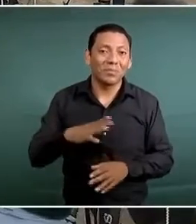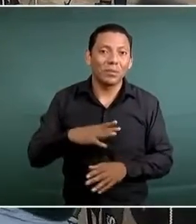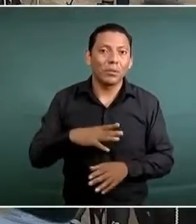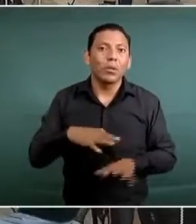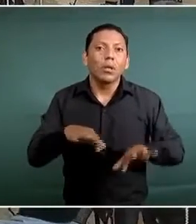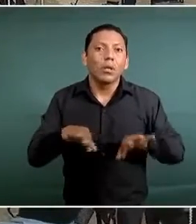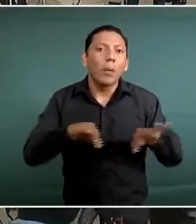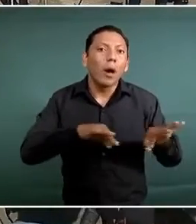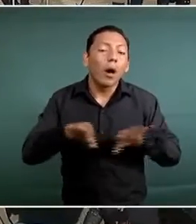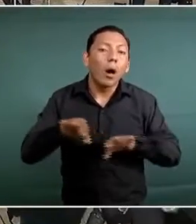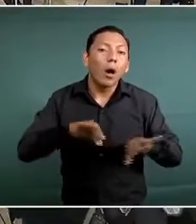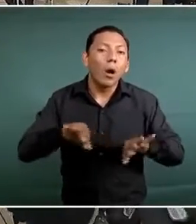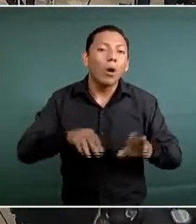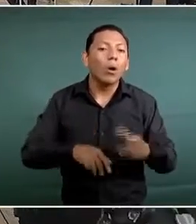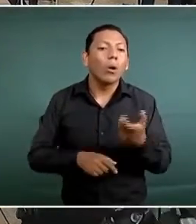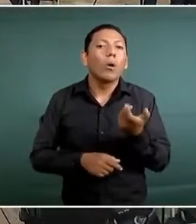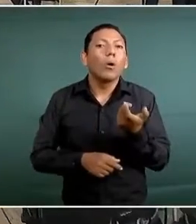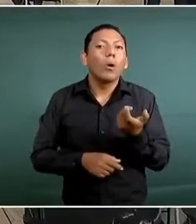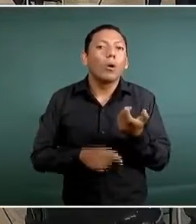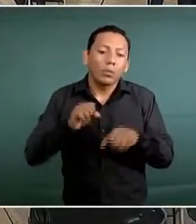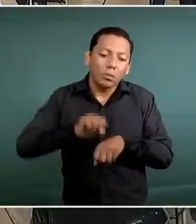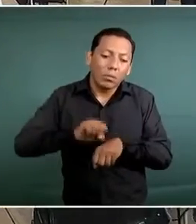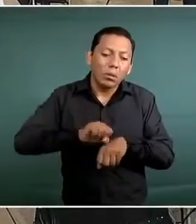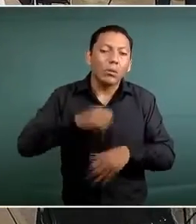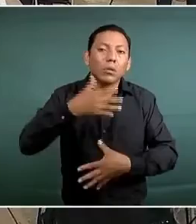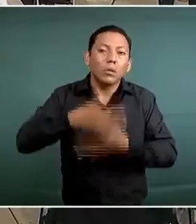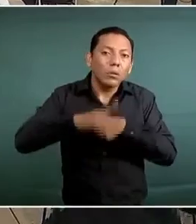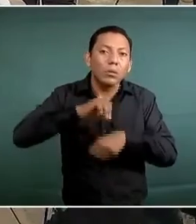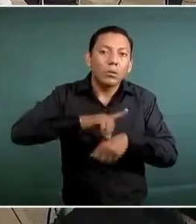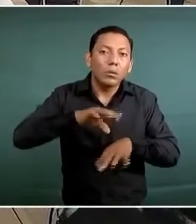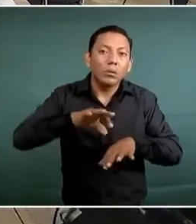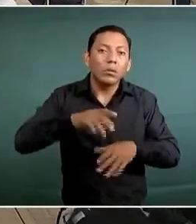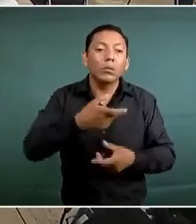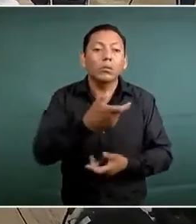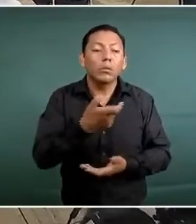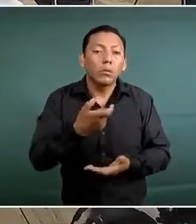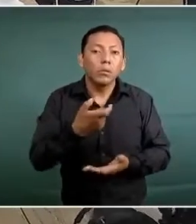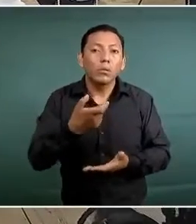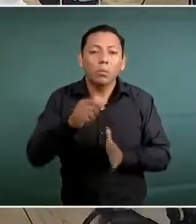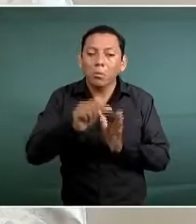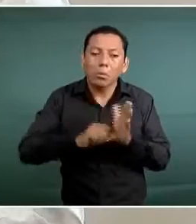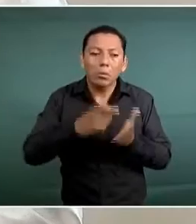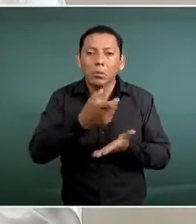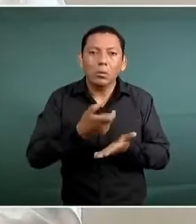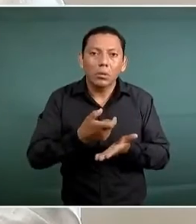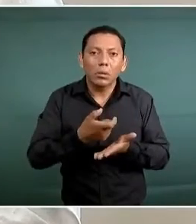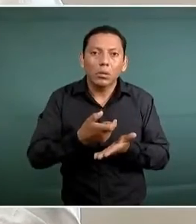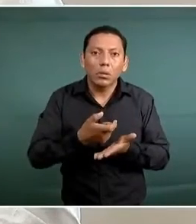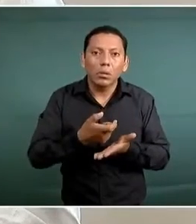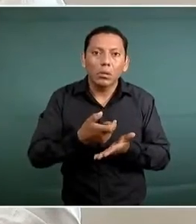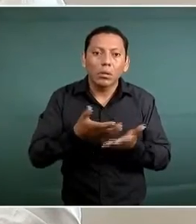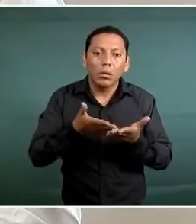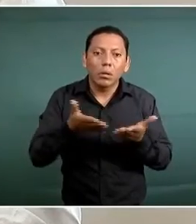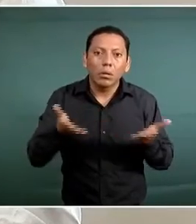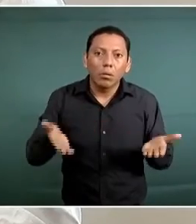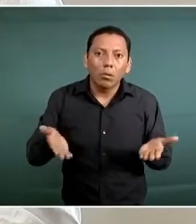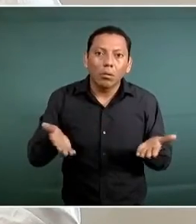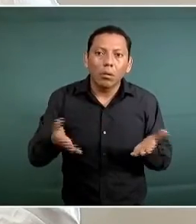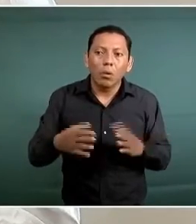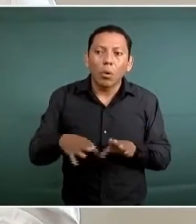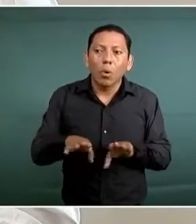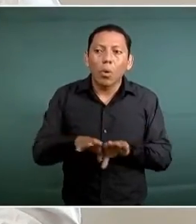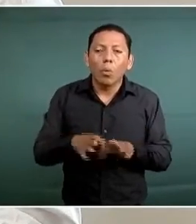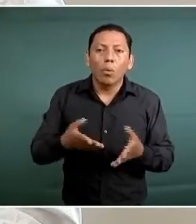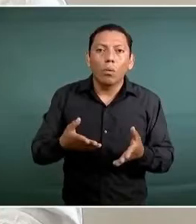sueldo cada semana cada 15 días cada mes a tener que buscarnos la vida